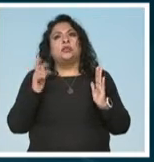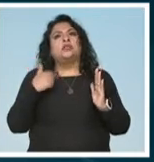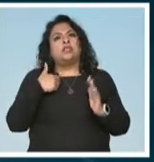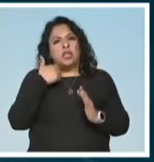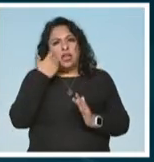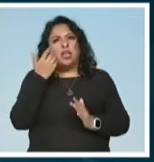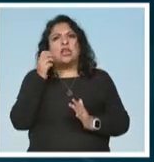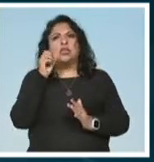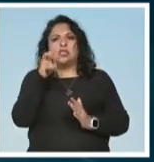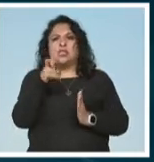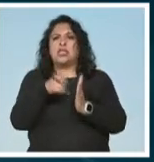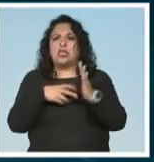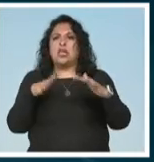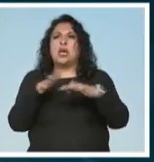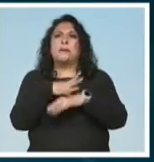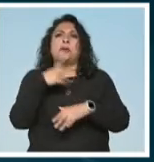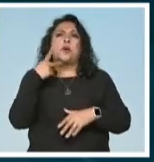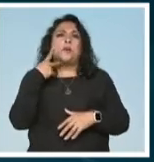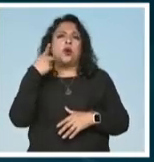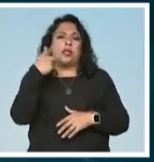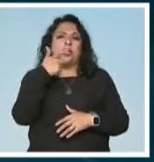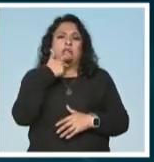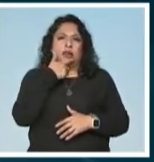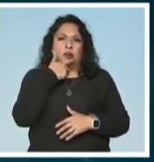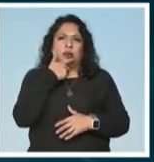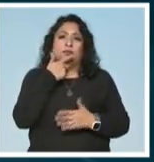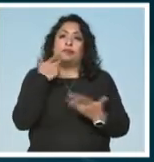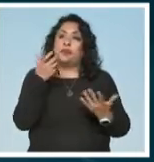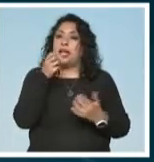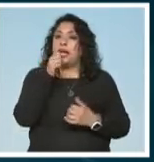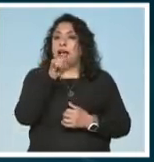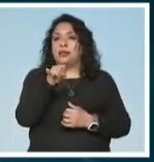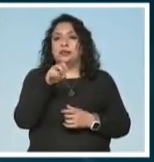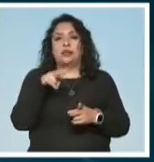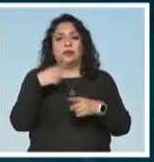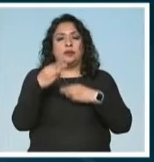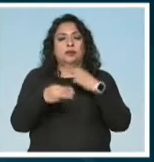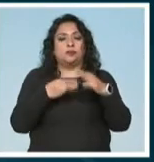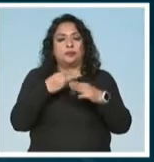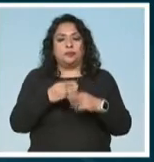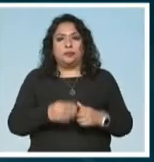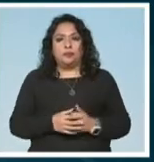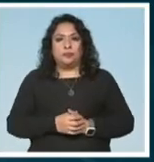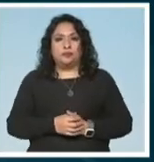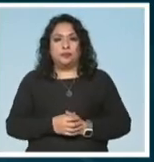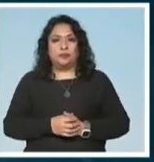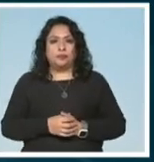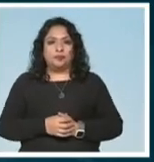una corrección en la política del Reino Unido. Así las cosas en Visión Global.